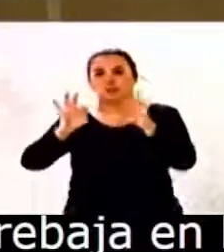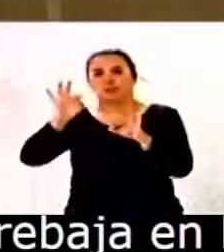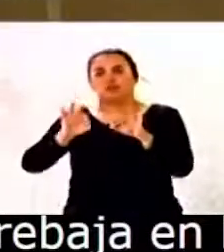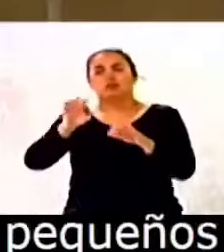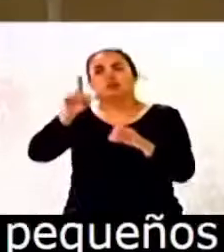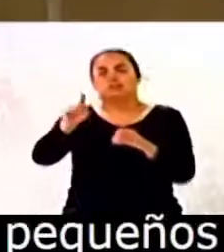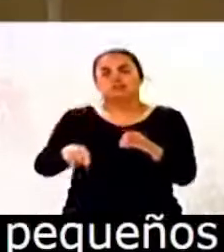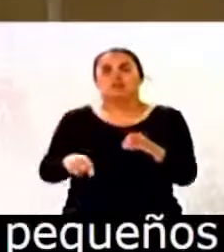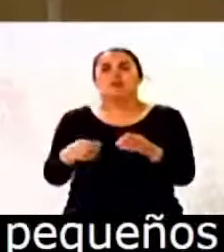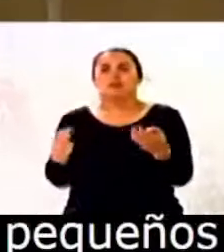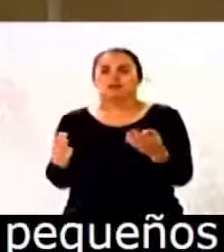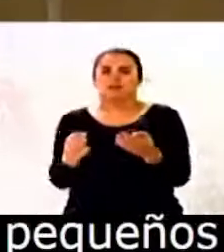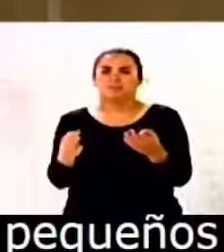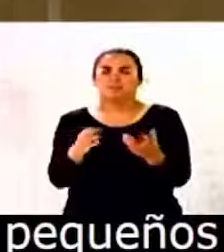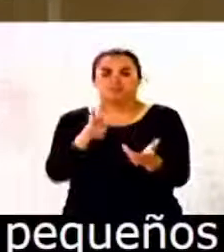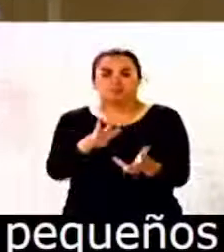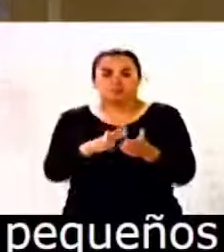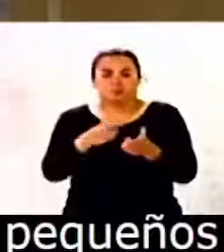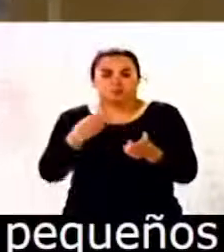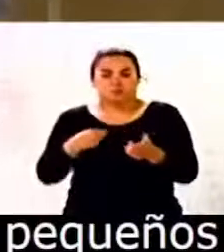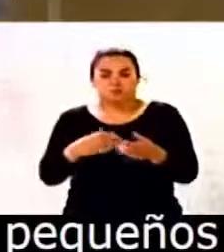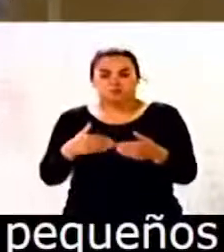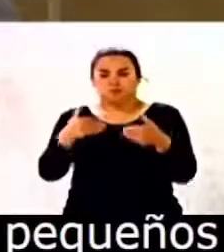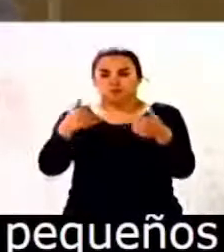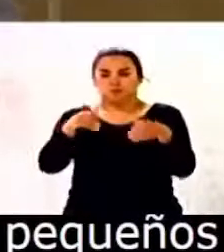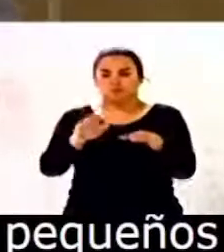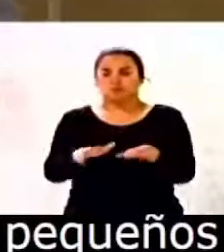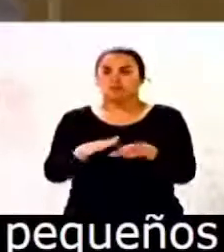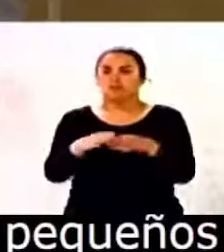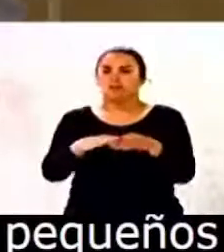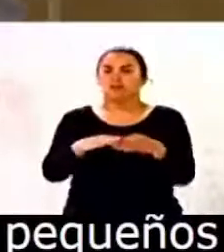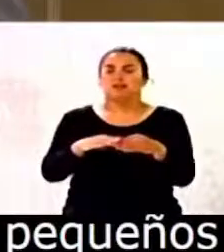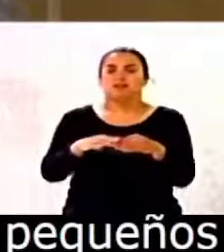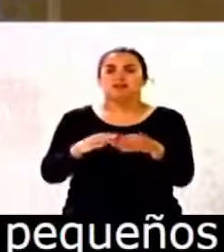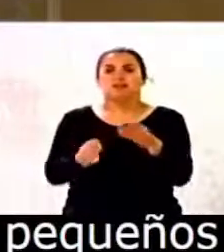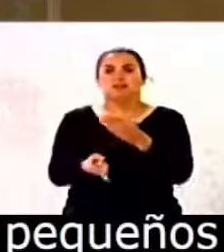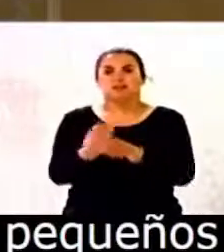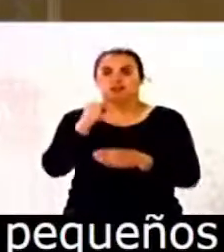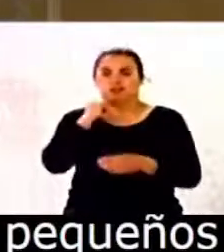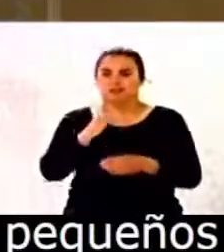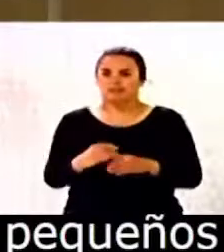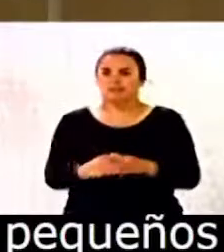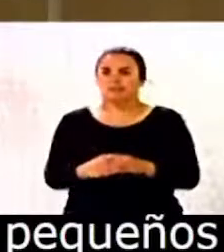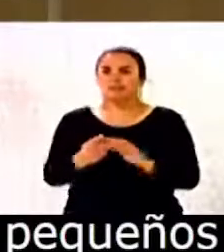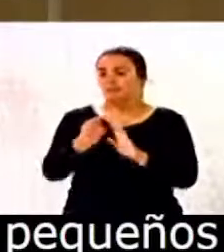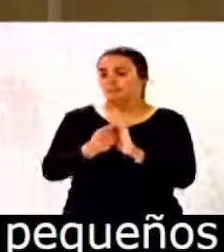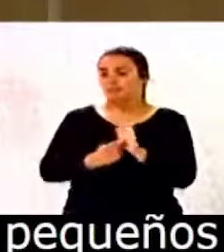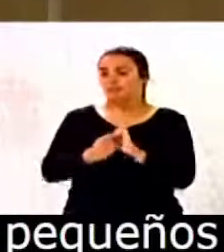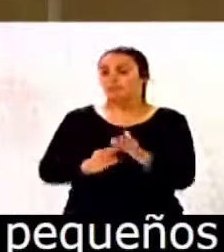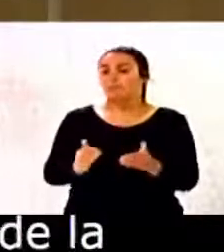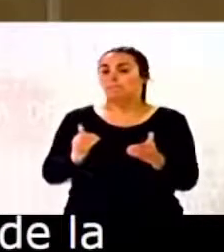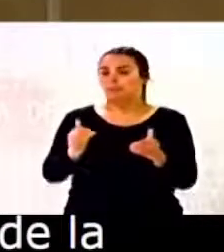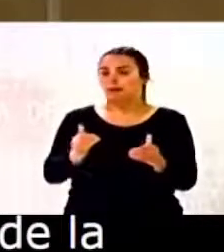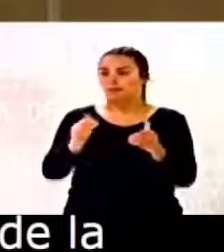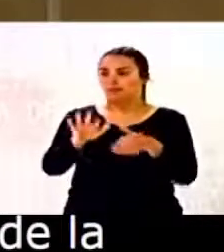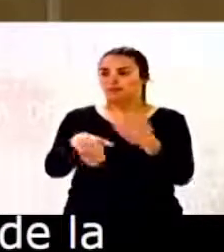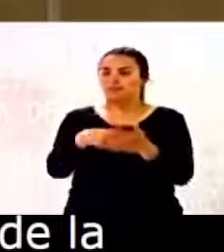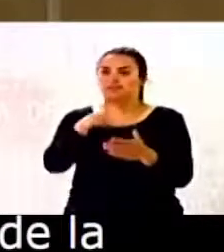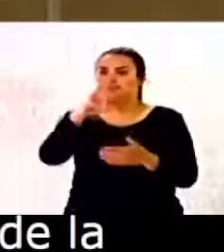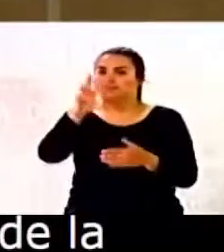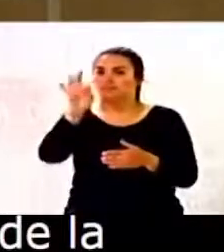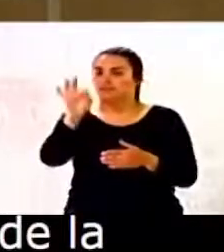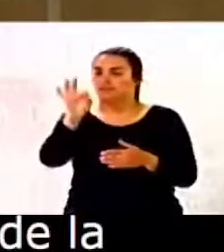la suspensión del impuesto de la generación eléctrica. Esta medida, que se prorroga hasta el 30 de junio, va a